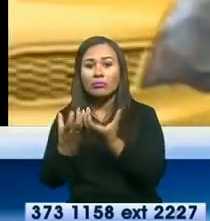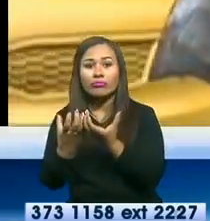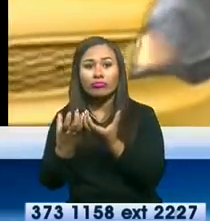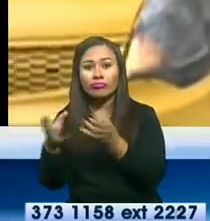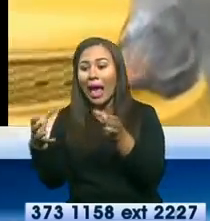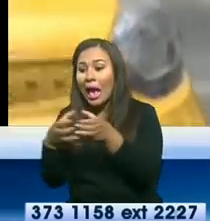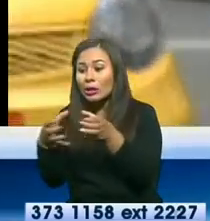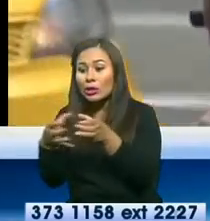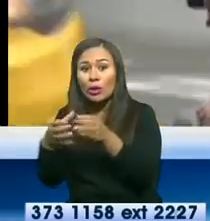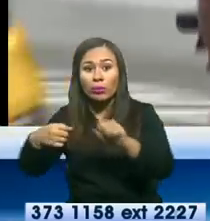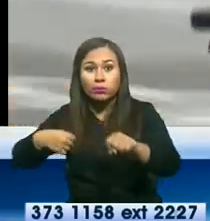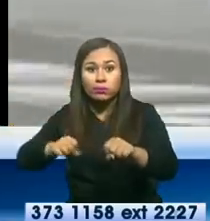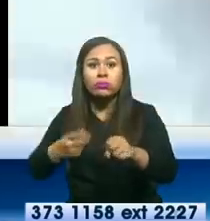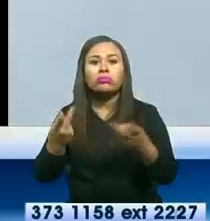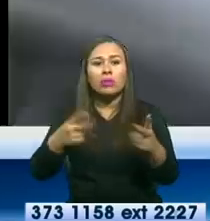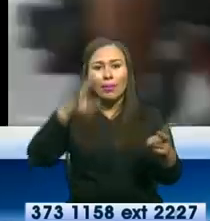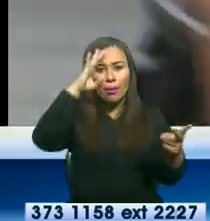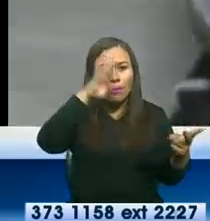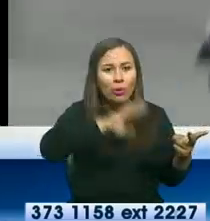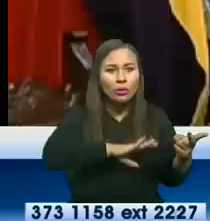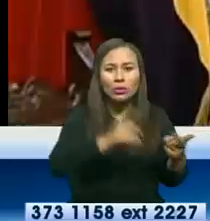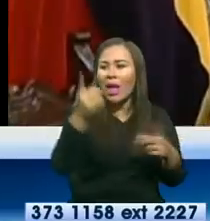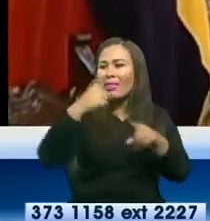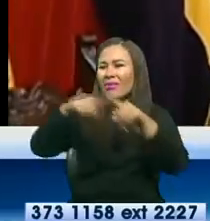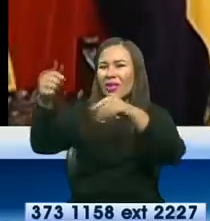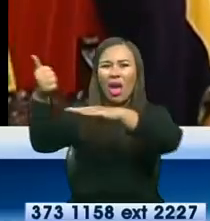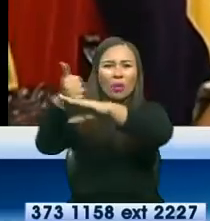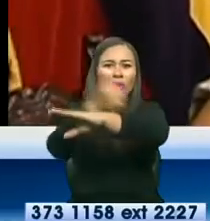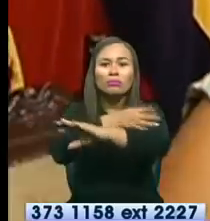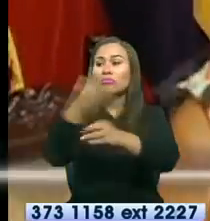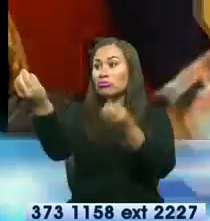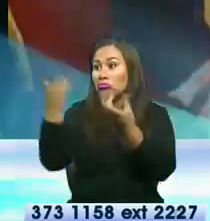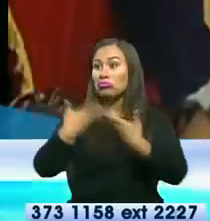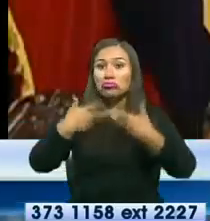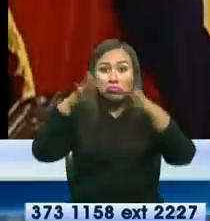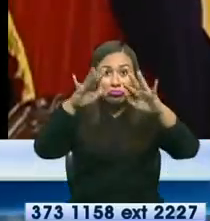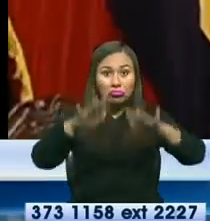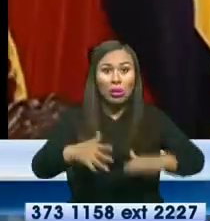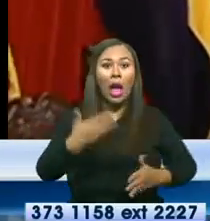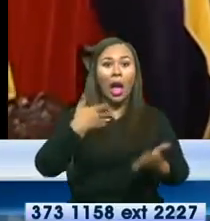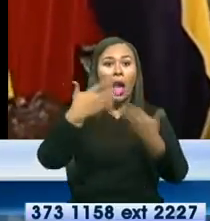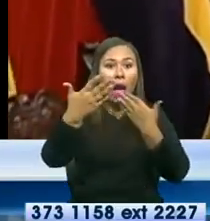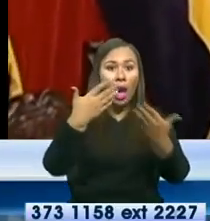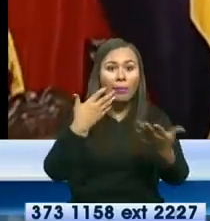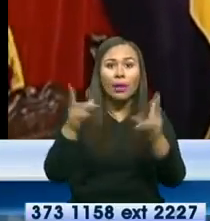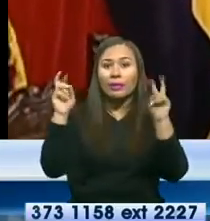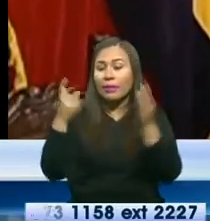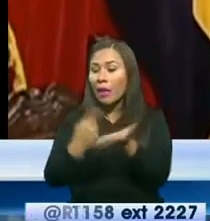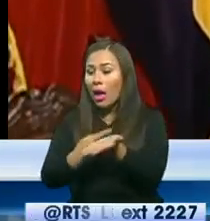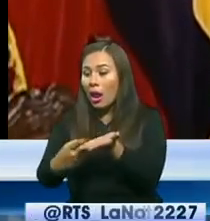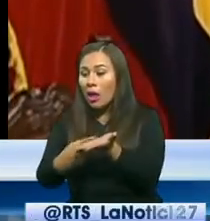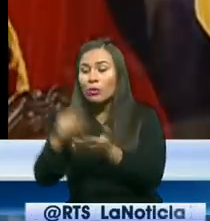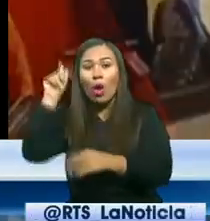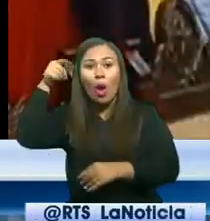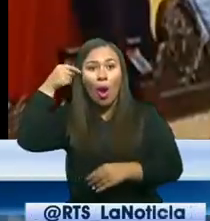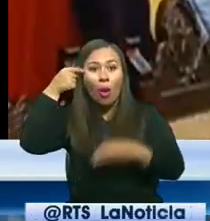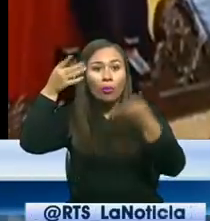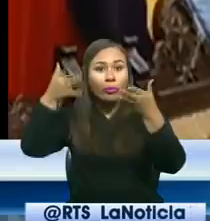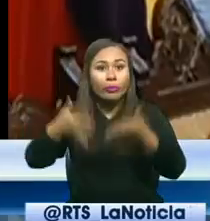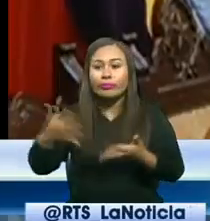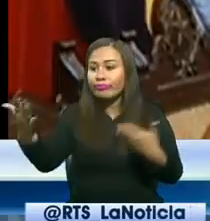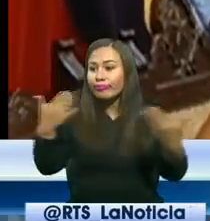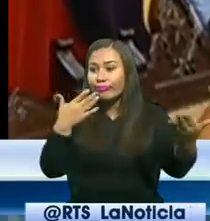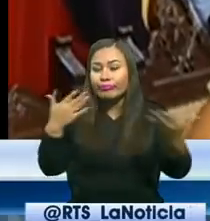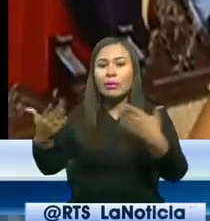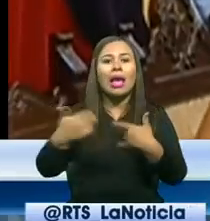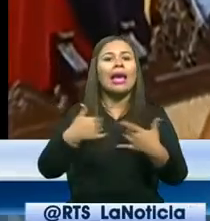también la Policía Nacional y varias autoridades. Ellos mandaron escritos, se socializó, se hizo reuniones en la gobernación también. Lo que se está haciendo